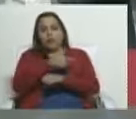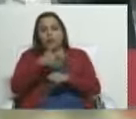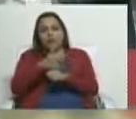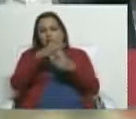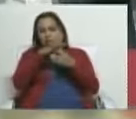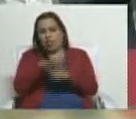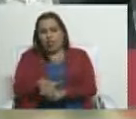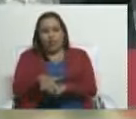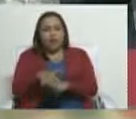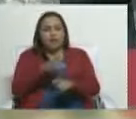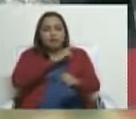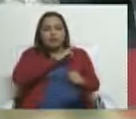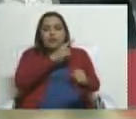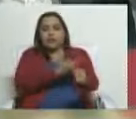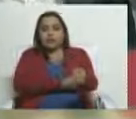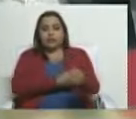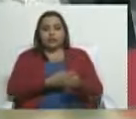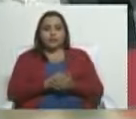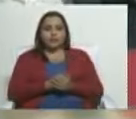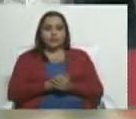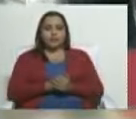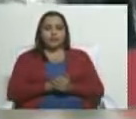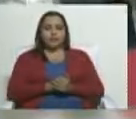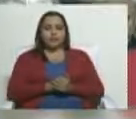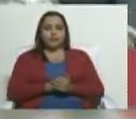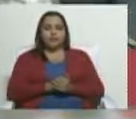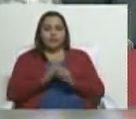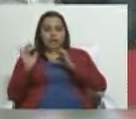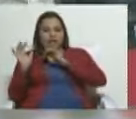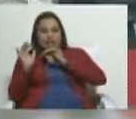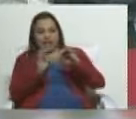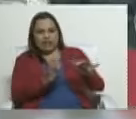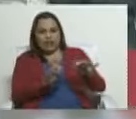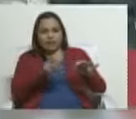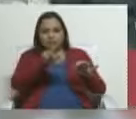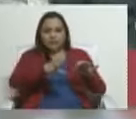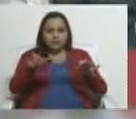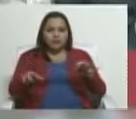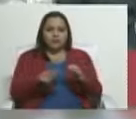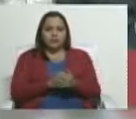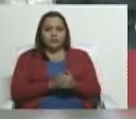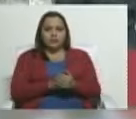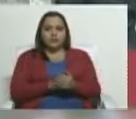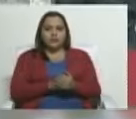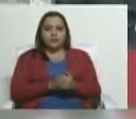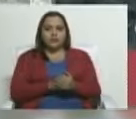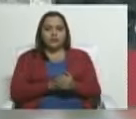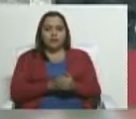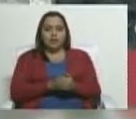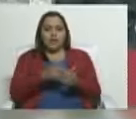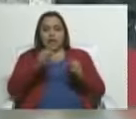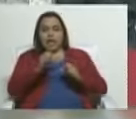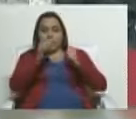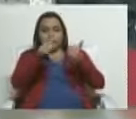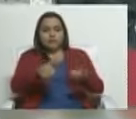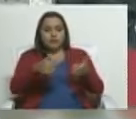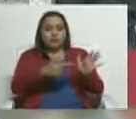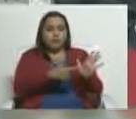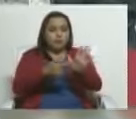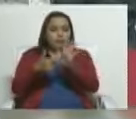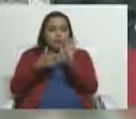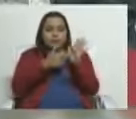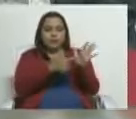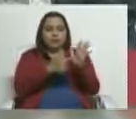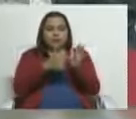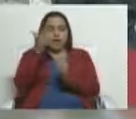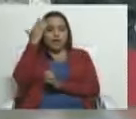muy fuerte que se abalanza sobre los demás. El neofascismo como fenómeno empieza a dibujarse a pesar, como tú muy